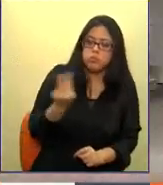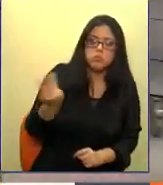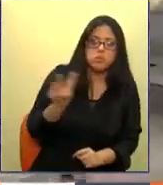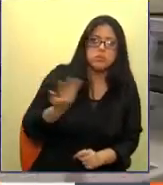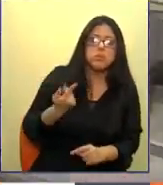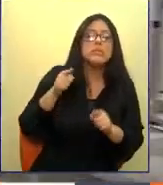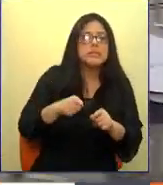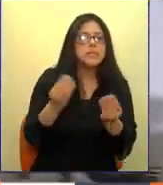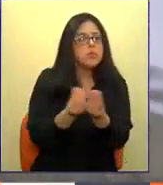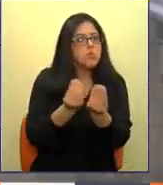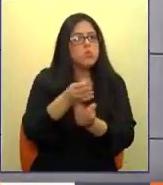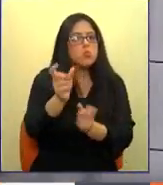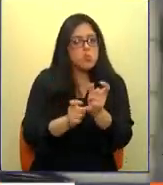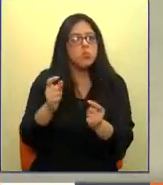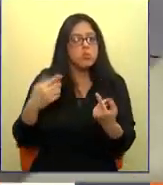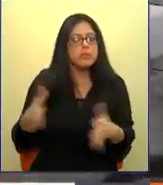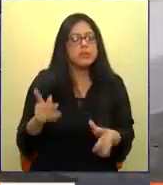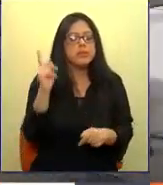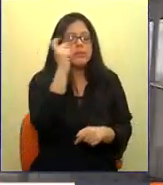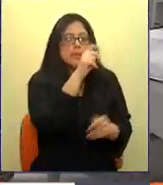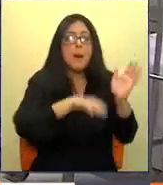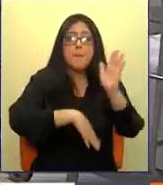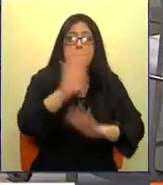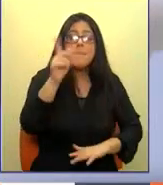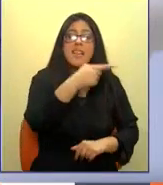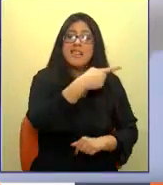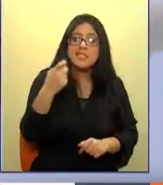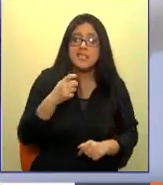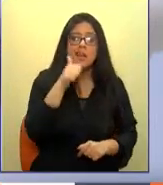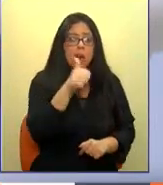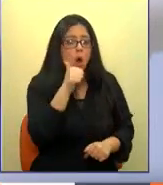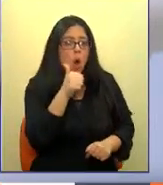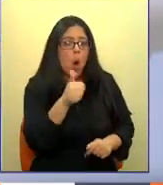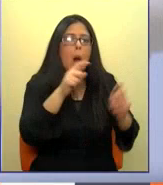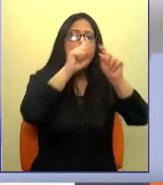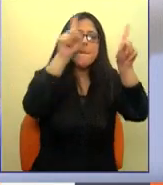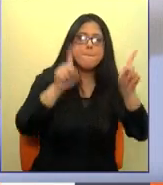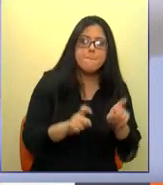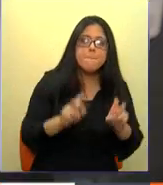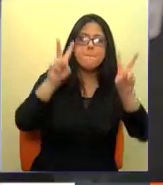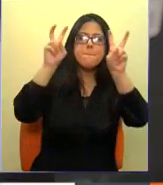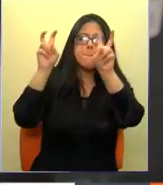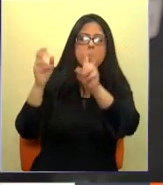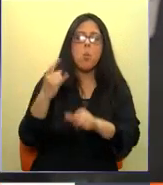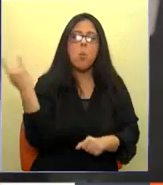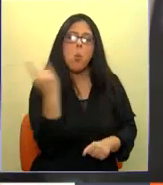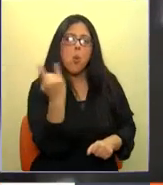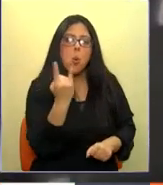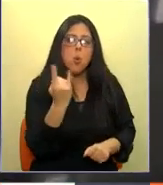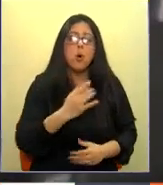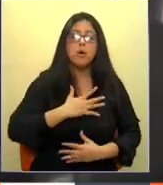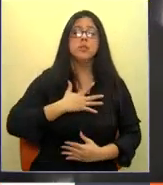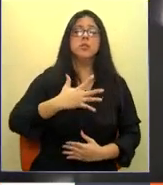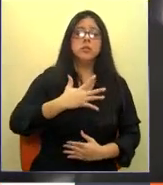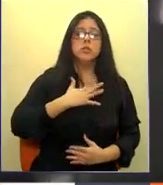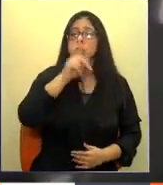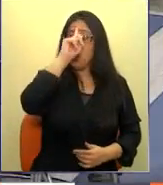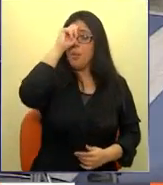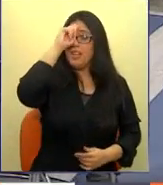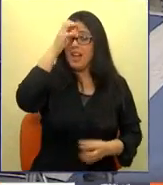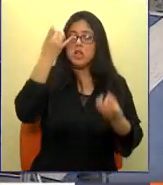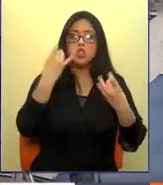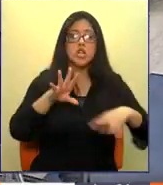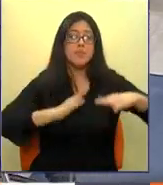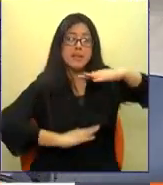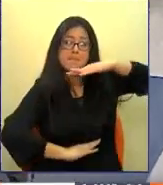ser crítico. Más de 100 consultas diarias solo en la urgencia respiratoria para un hospital que tiene capacidad